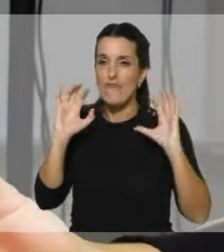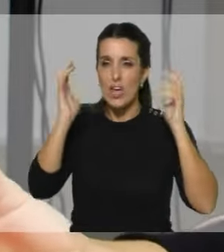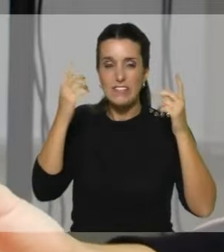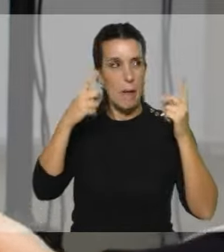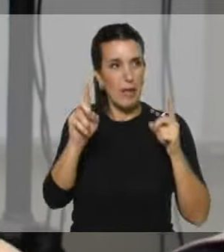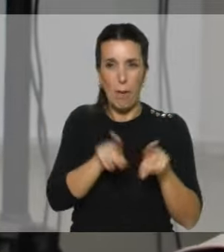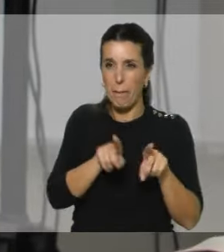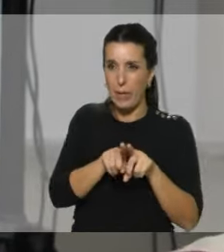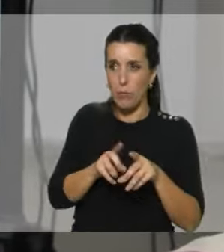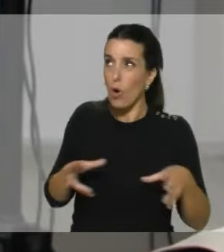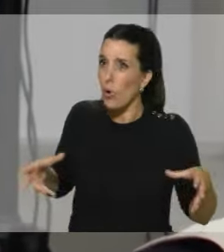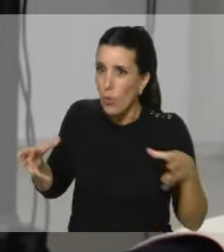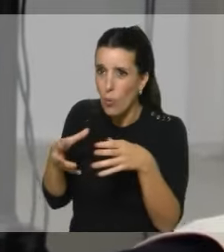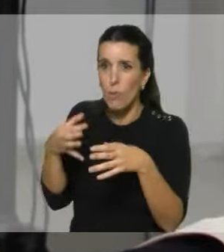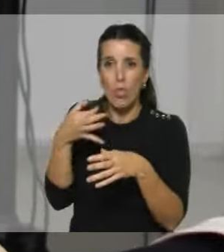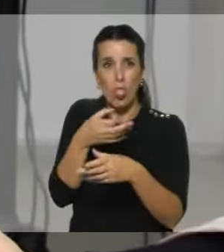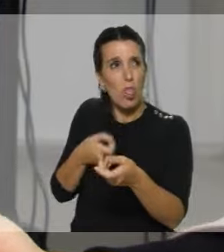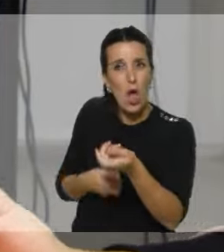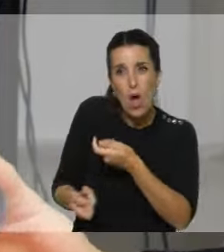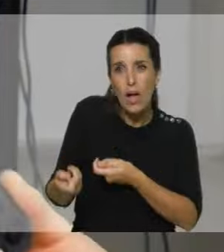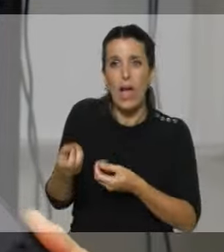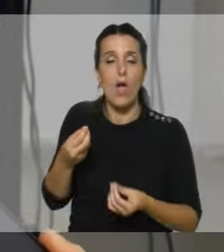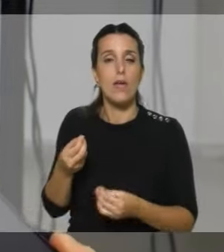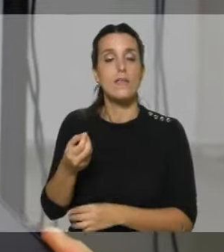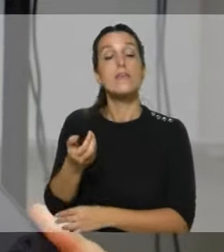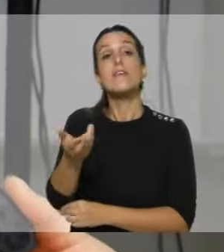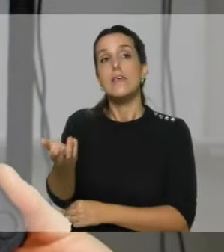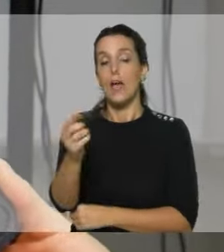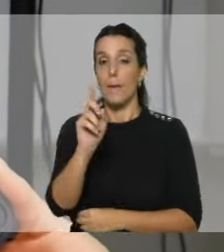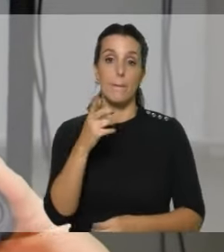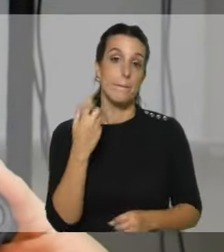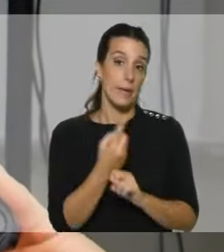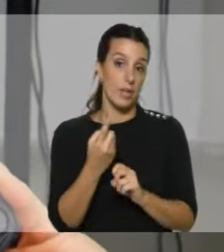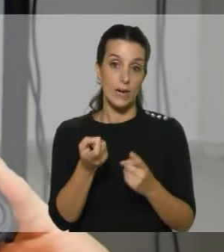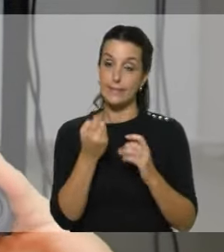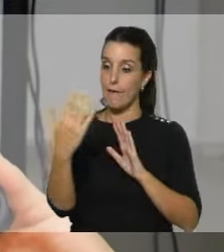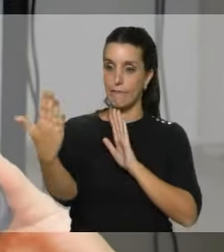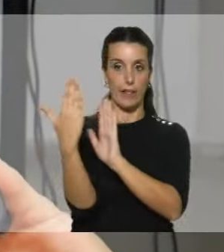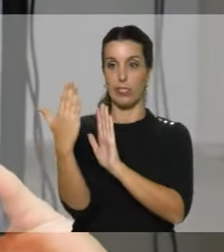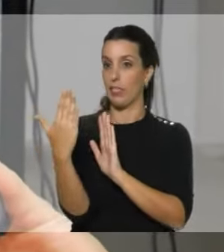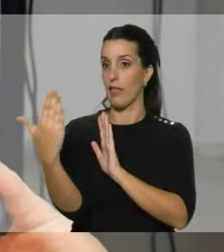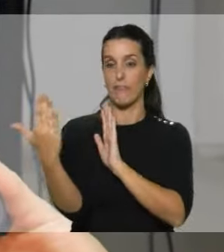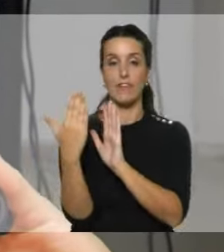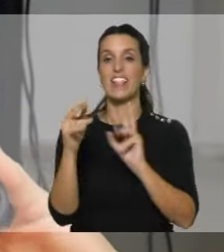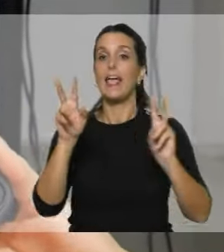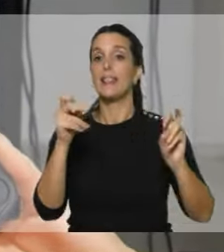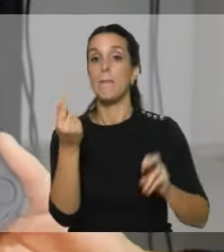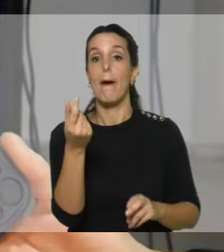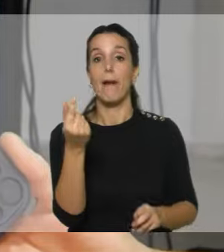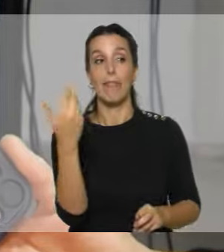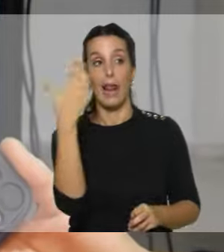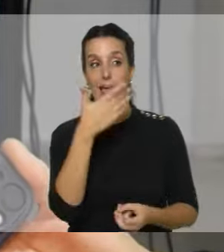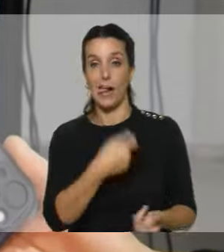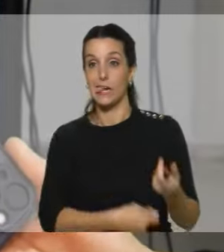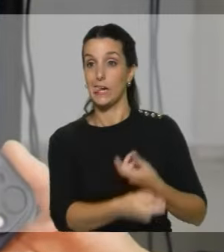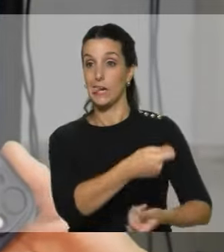mientras a la vez se combate el narcotráfico? Bueno, por lo pronto hay que tener un combate frontal contra el lavado de activos, que es